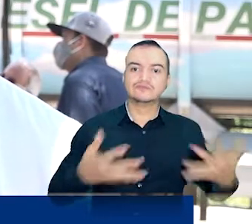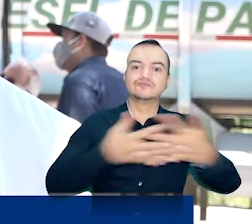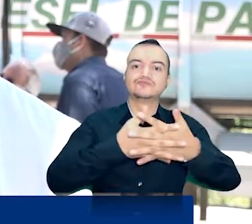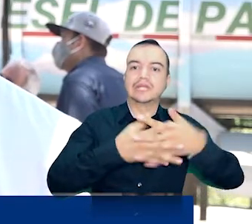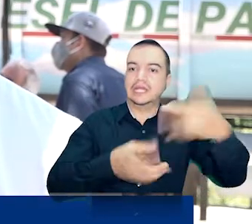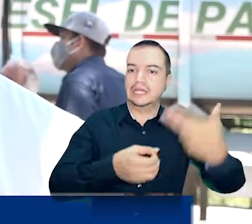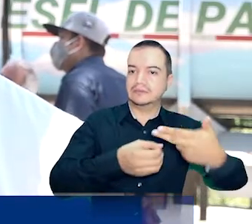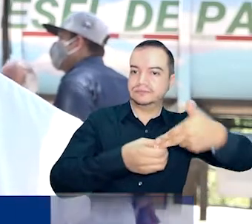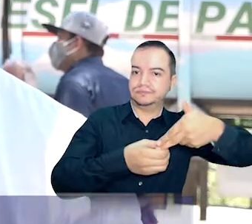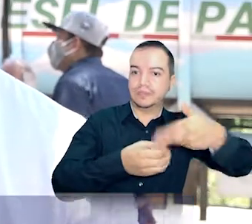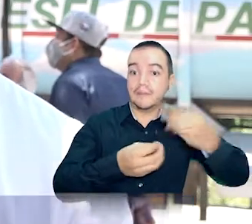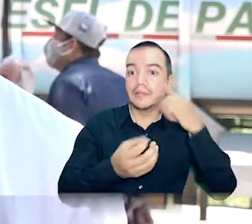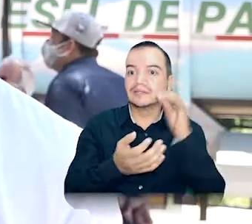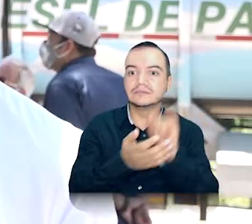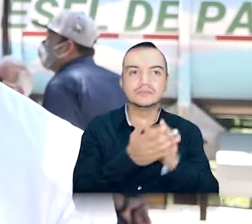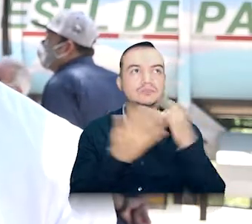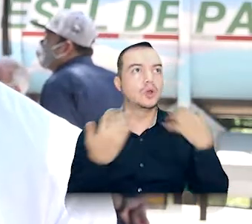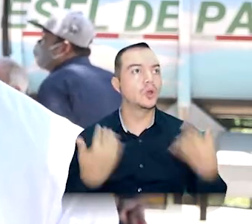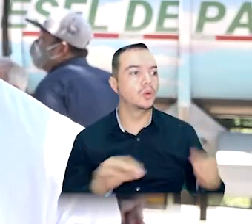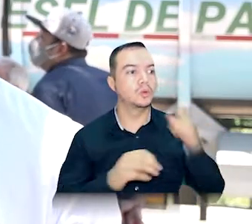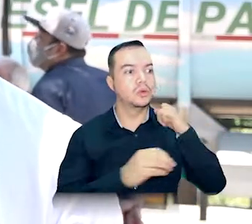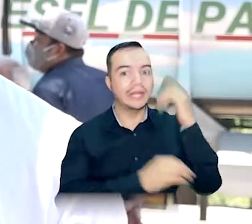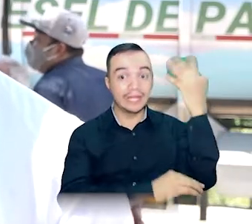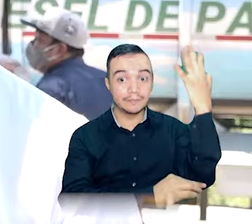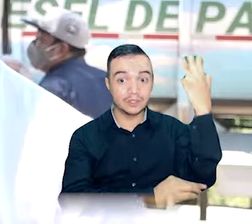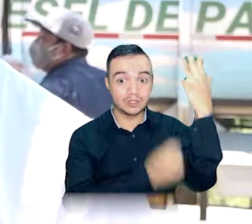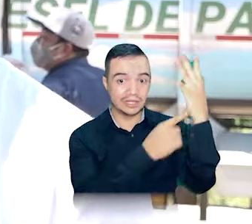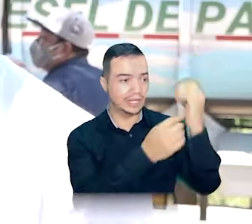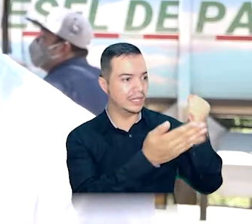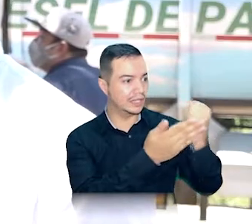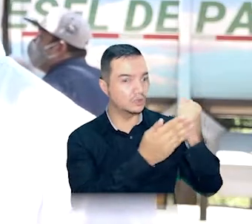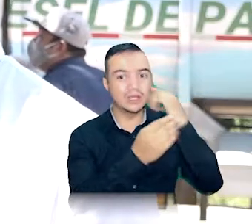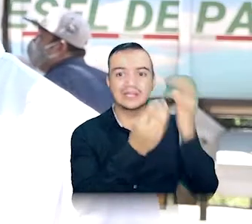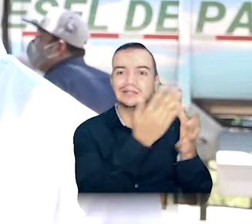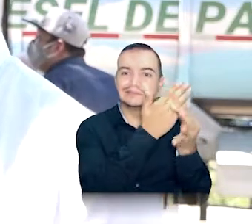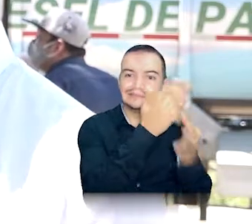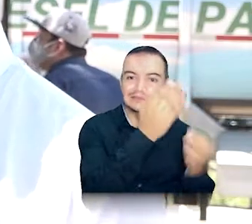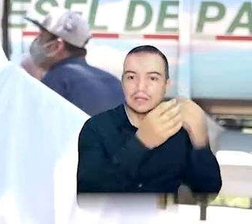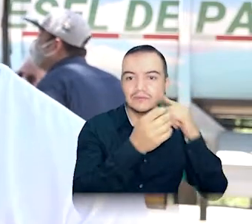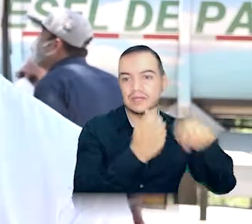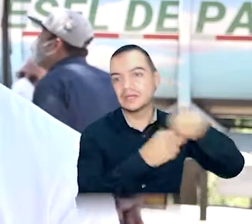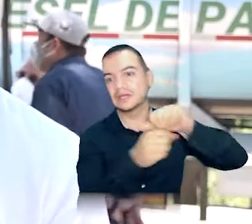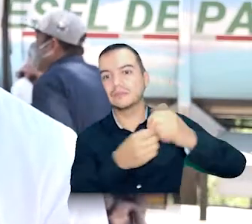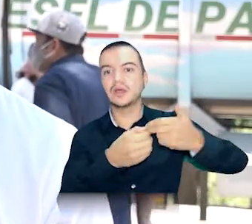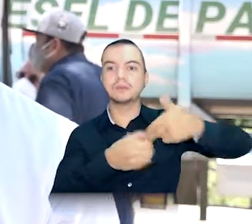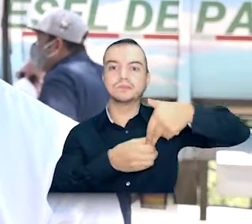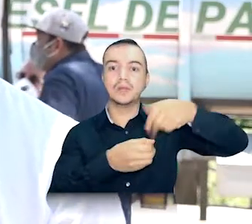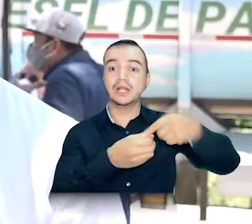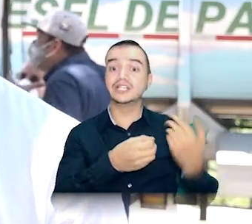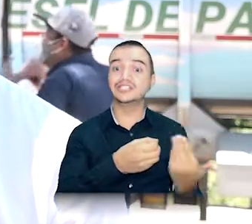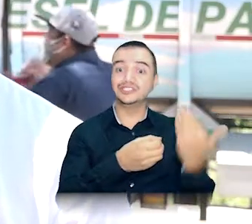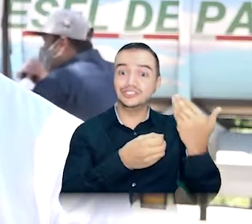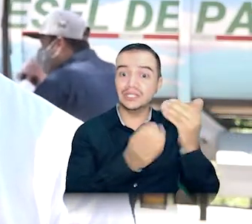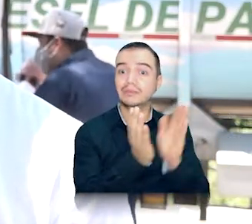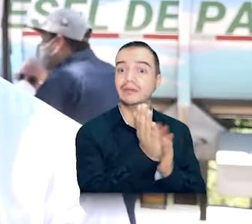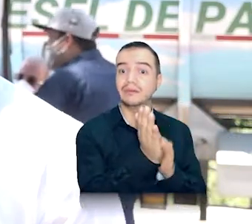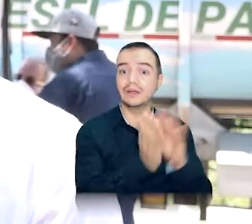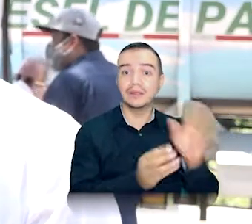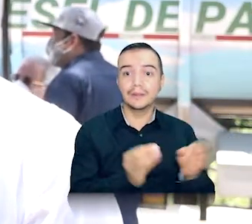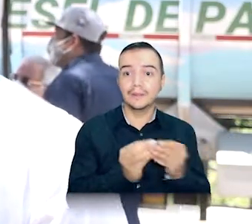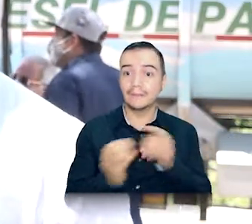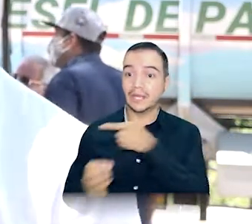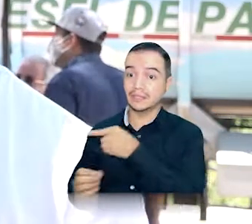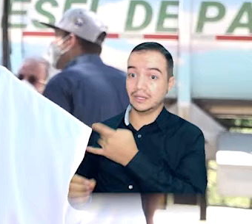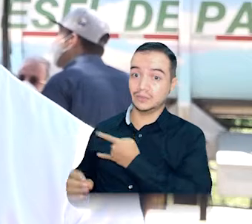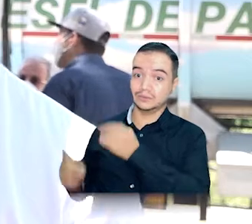superiores para aprovechar los enormes beneficios ambientales que estamos obteniendo de este biodiesel, que es lo que estamos midiendo y lo que estamos corroborando con este equipo. Pero adicionalmente, y lo que